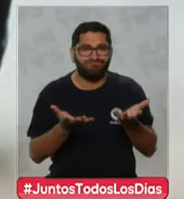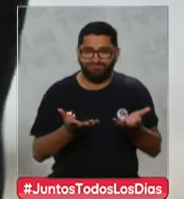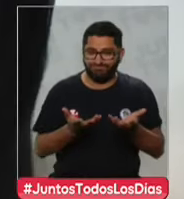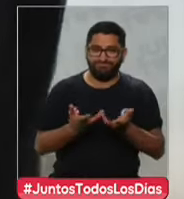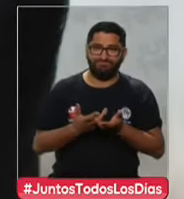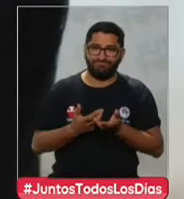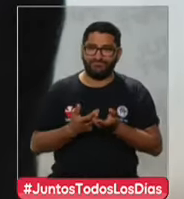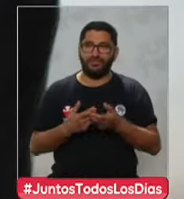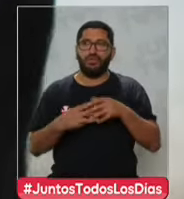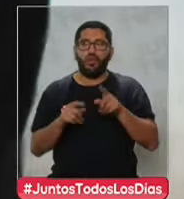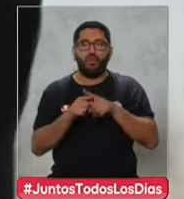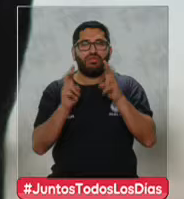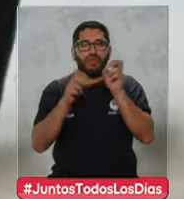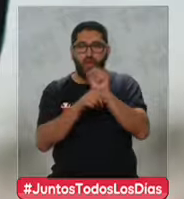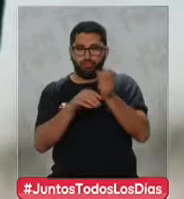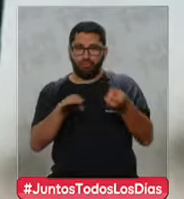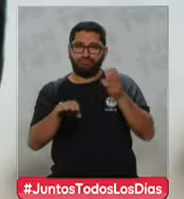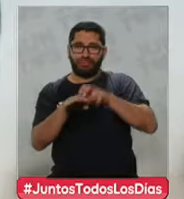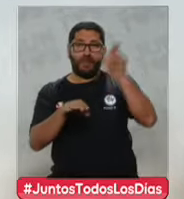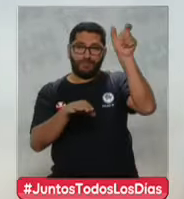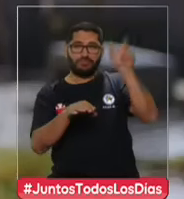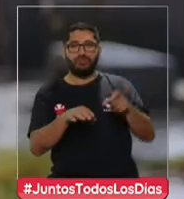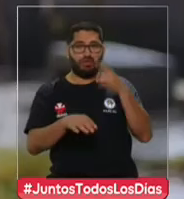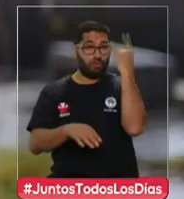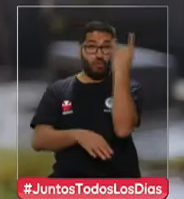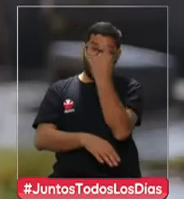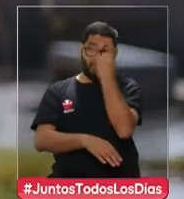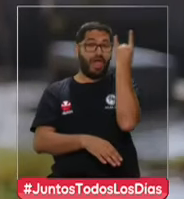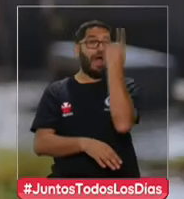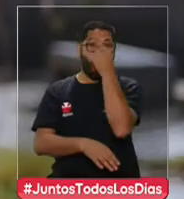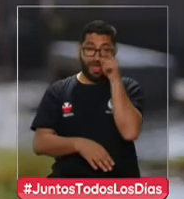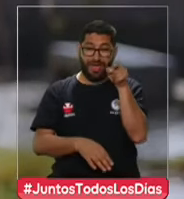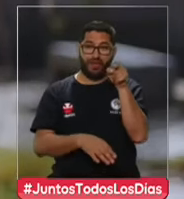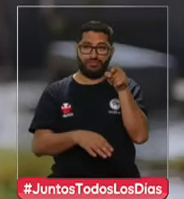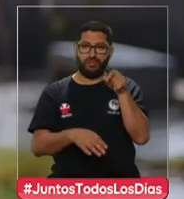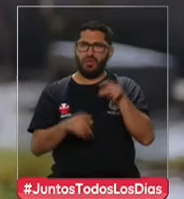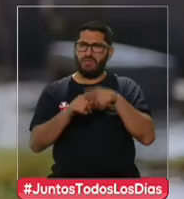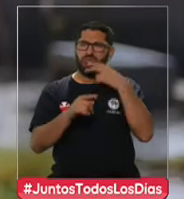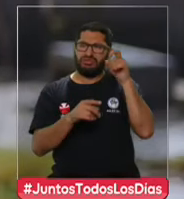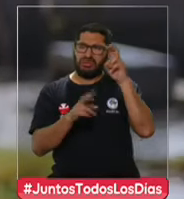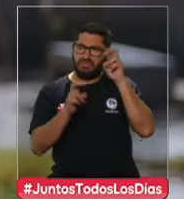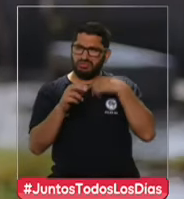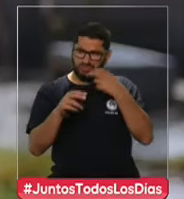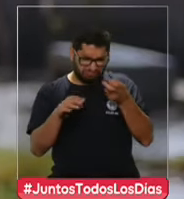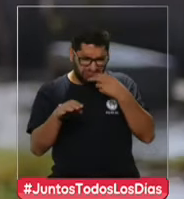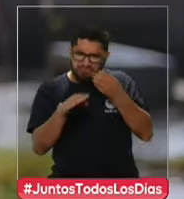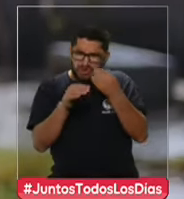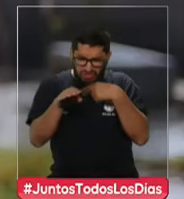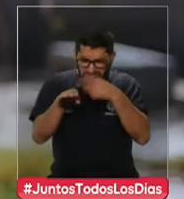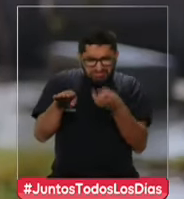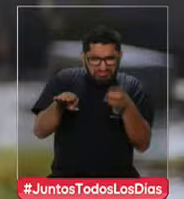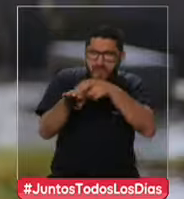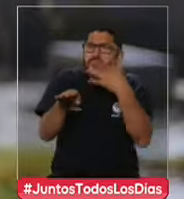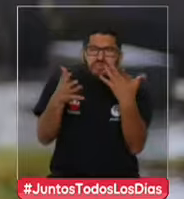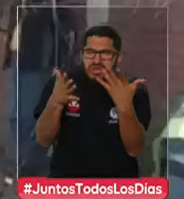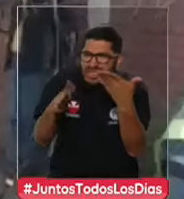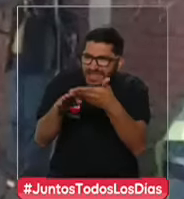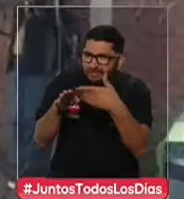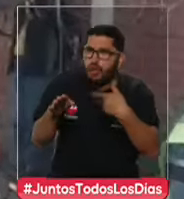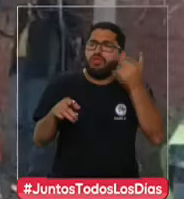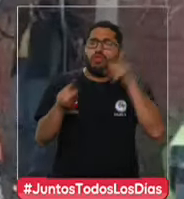un vehículo con una persona que estaba ebrio. No me recuerdo por qué lo hice, si era súper cuidadosa de